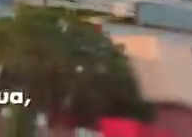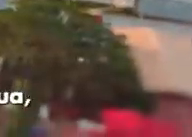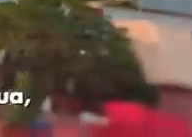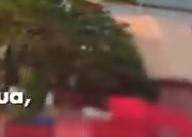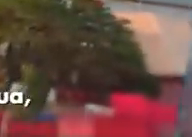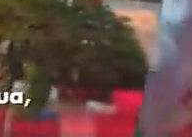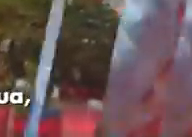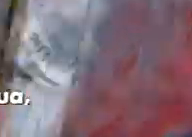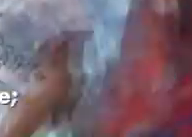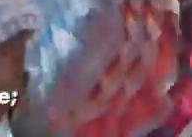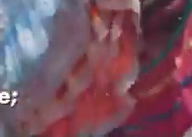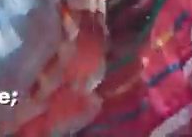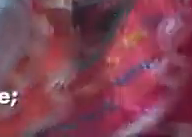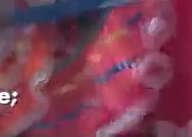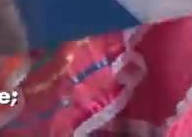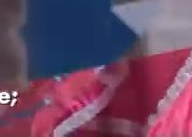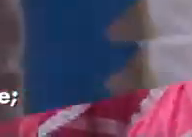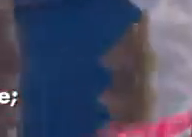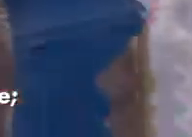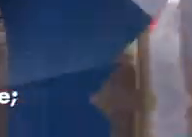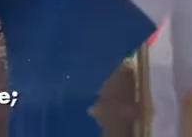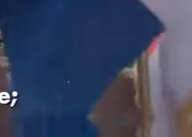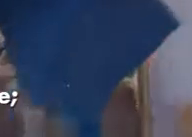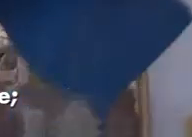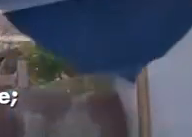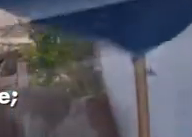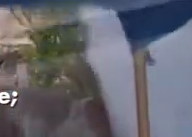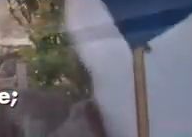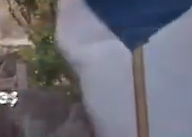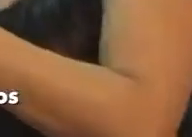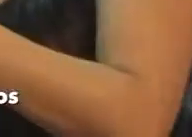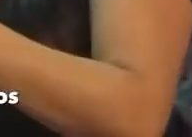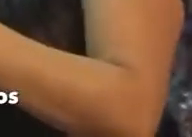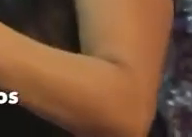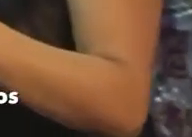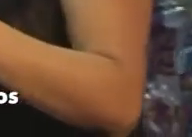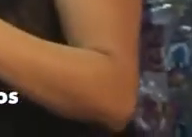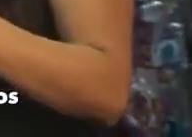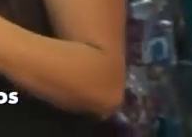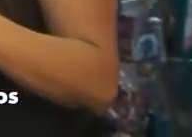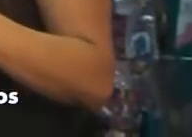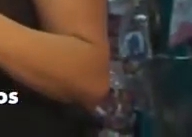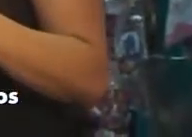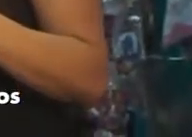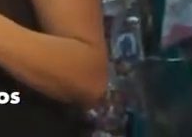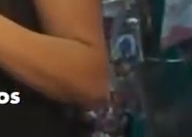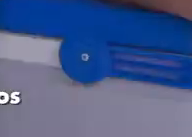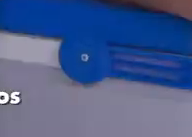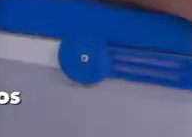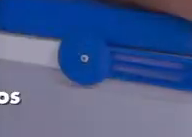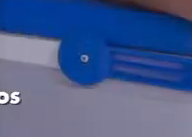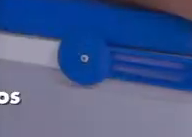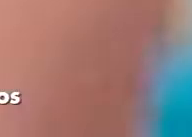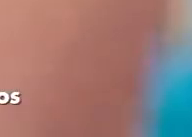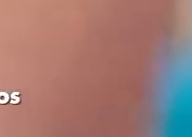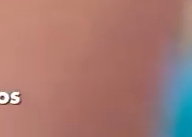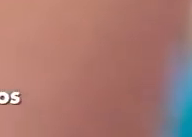bandera Nicaragua, digna, fuerte e imponente. Es el amor que profesamos, es el amor que